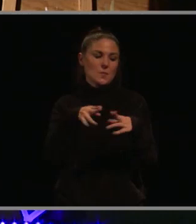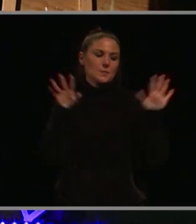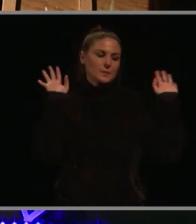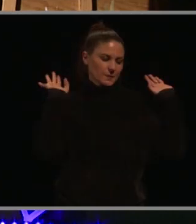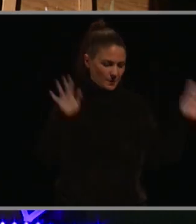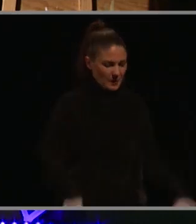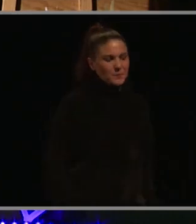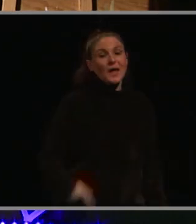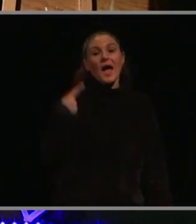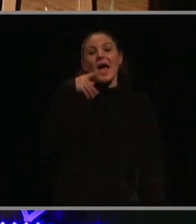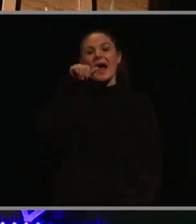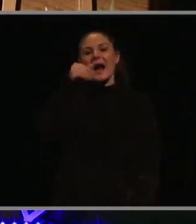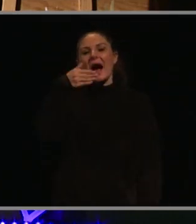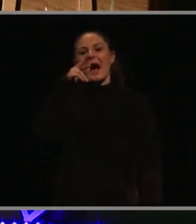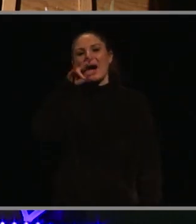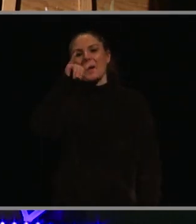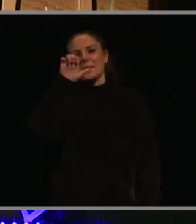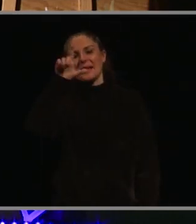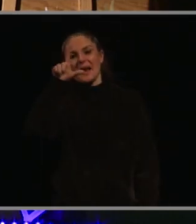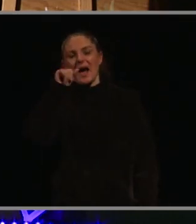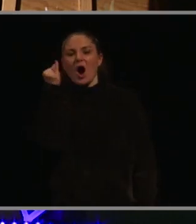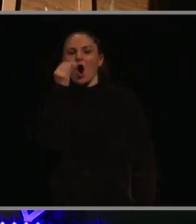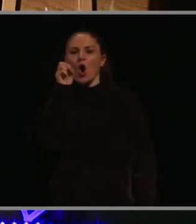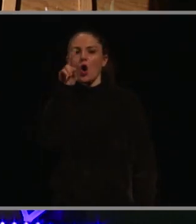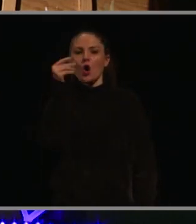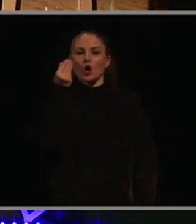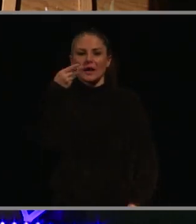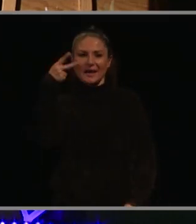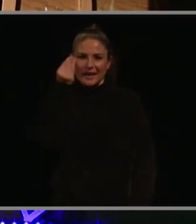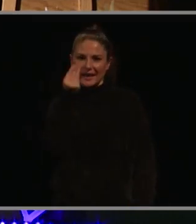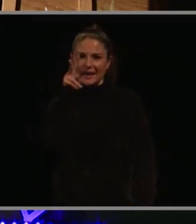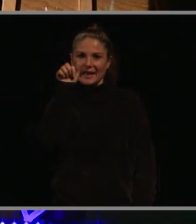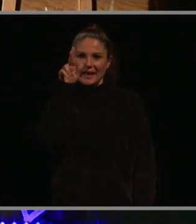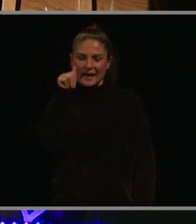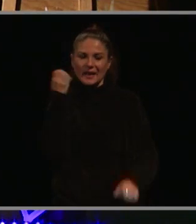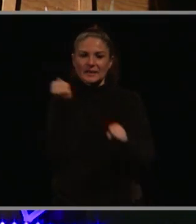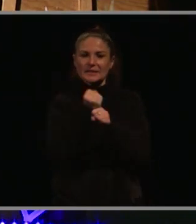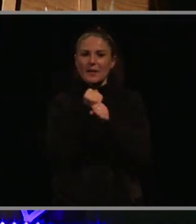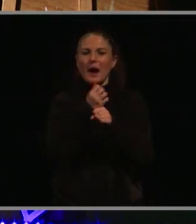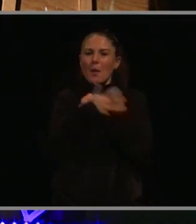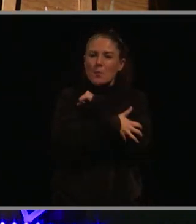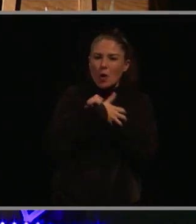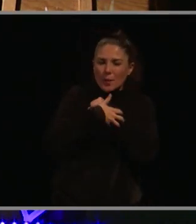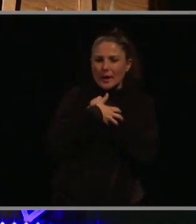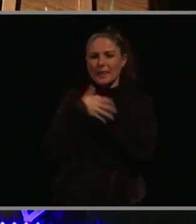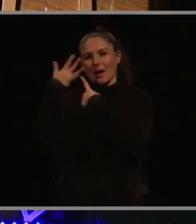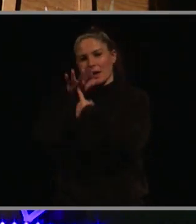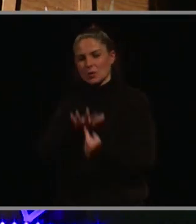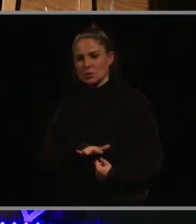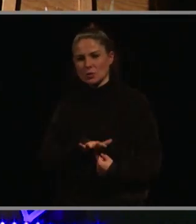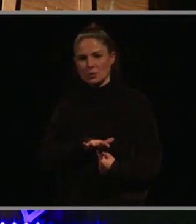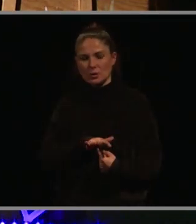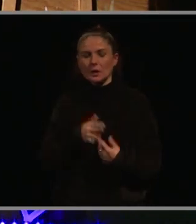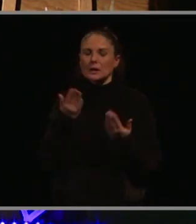Gabriela Jorquera se dedica a la pobreza y a la exclusión. Es decir, lee mucho, analiza datos, entrevista a personas que viven